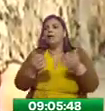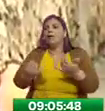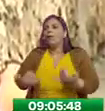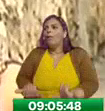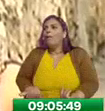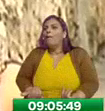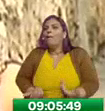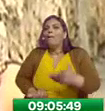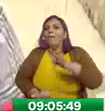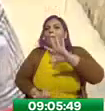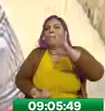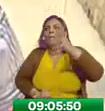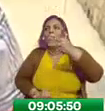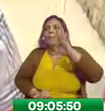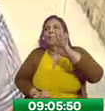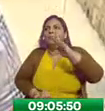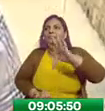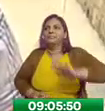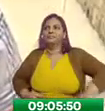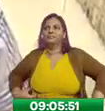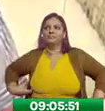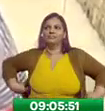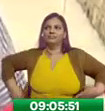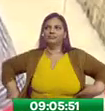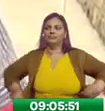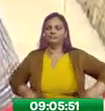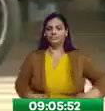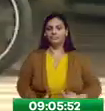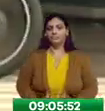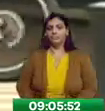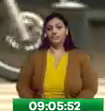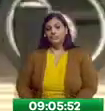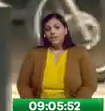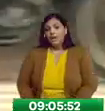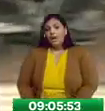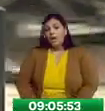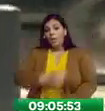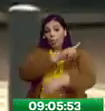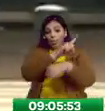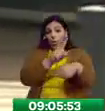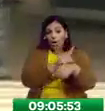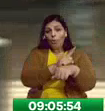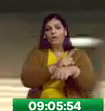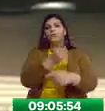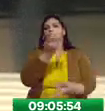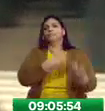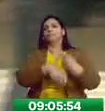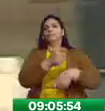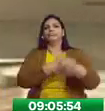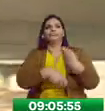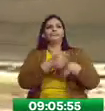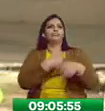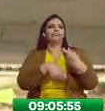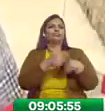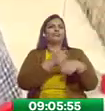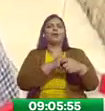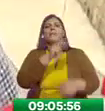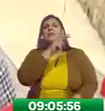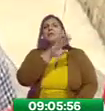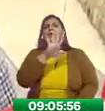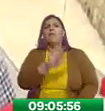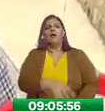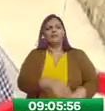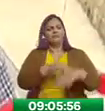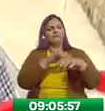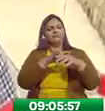frascos de alcohol no pues en una hora me vendería unas dos docenas las dos docenas y hoy hoy no me vendió sino ya que no hay gente me ha